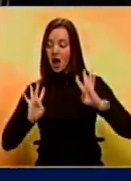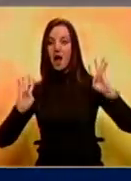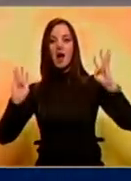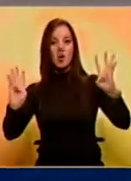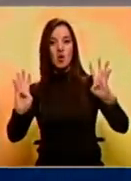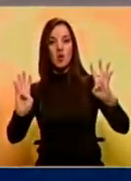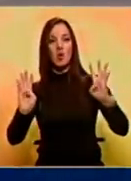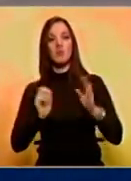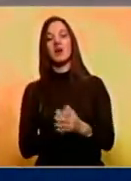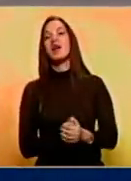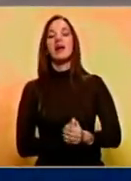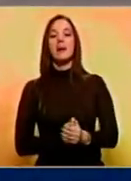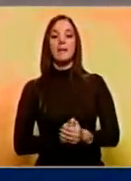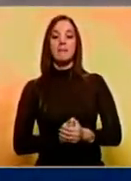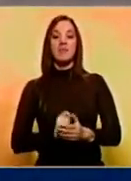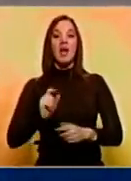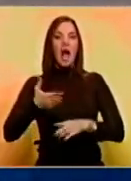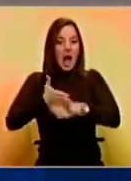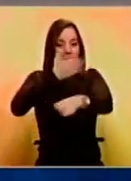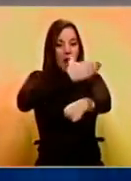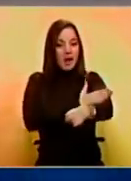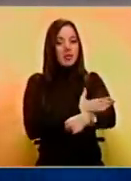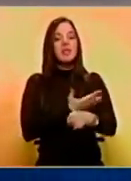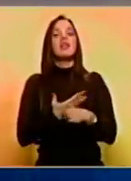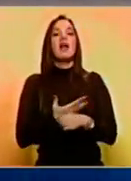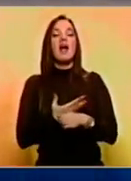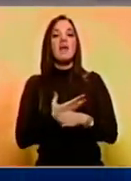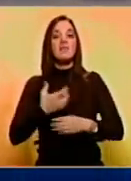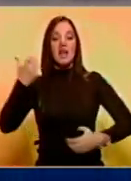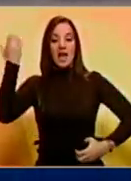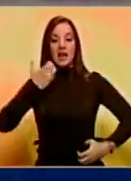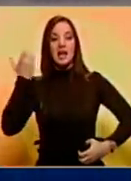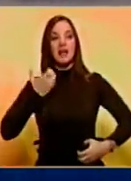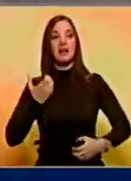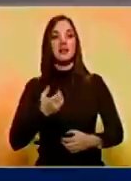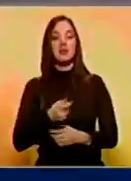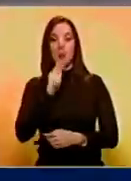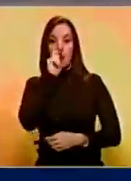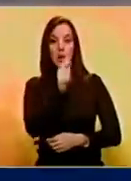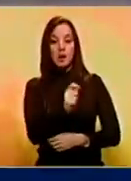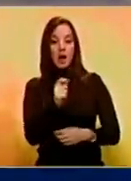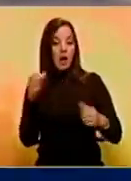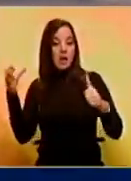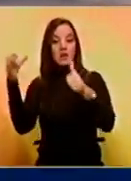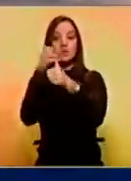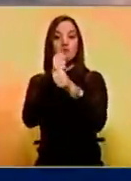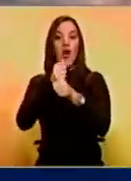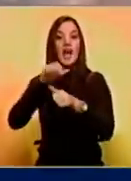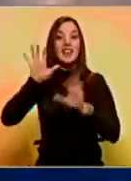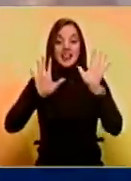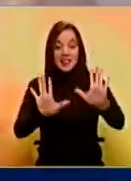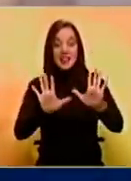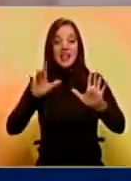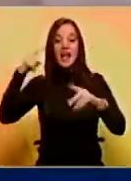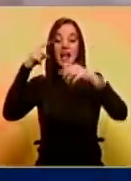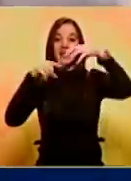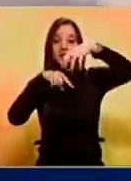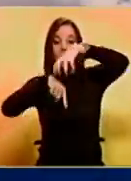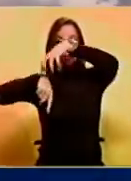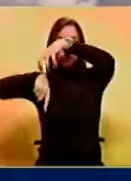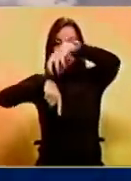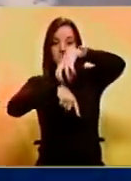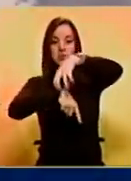Minsk, Bielorrusia. Más temprano, el ejército ucraniano capturó a 10 paracaidistas rusos cerca de una ciudad controlada